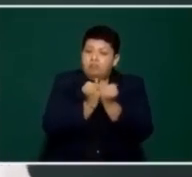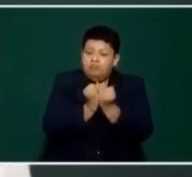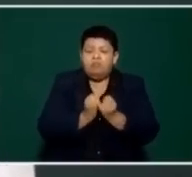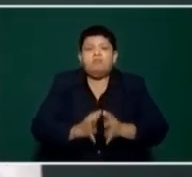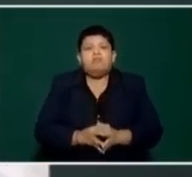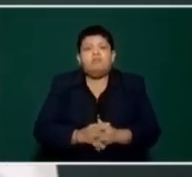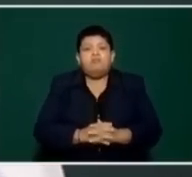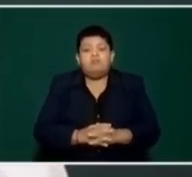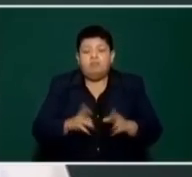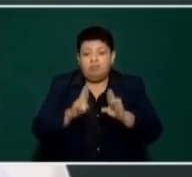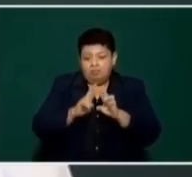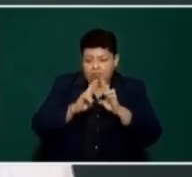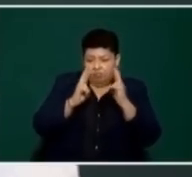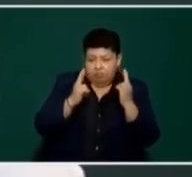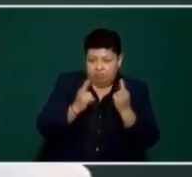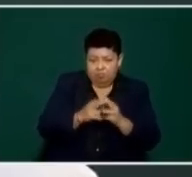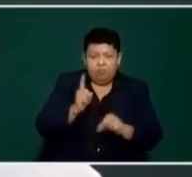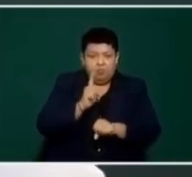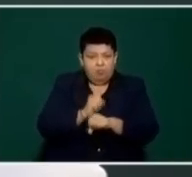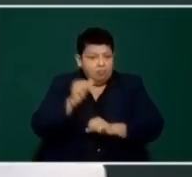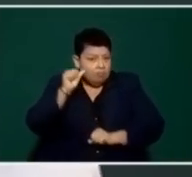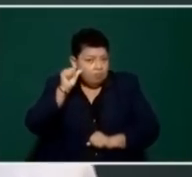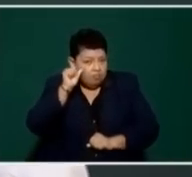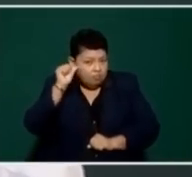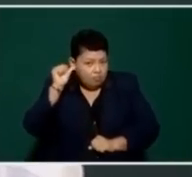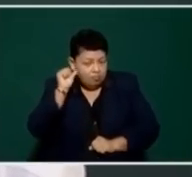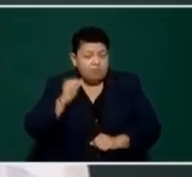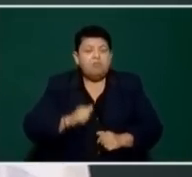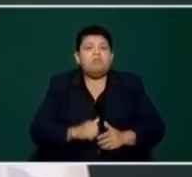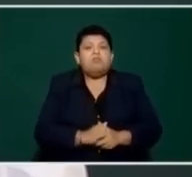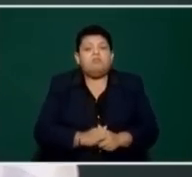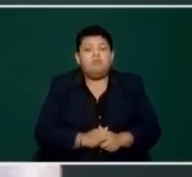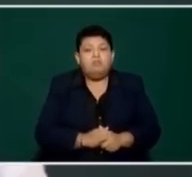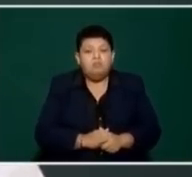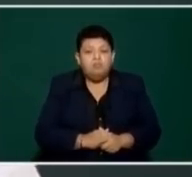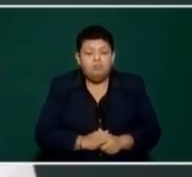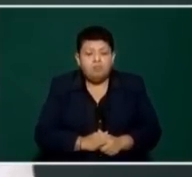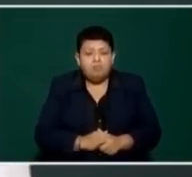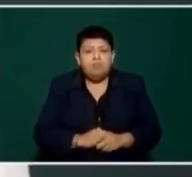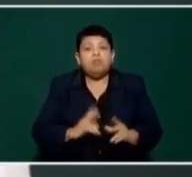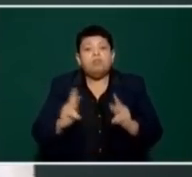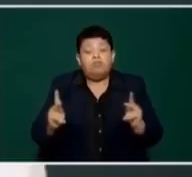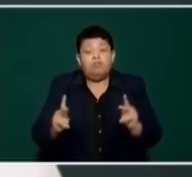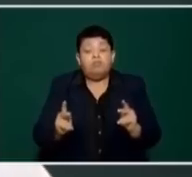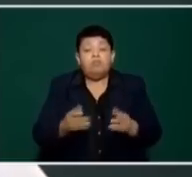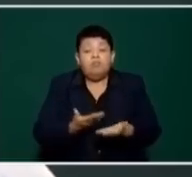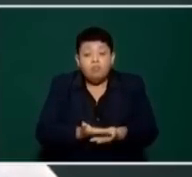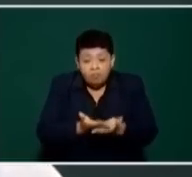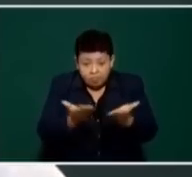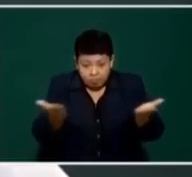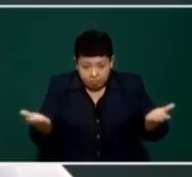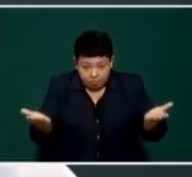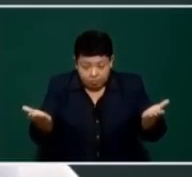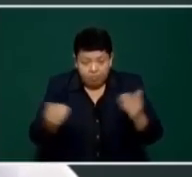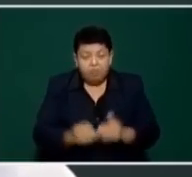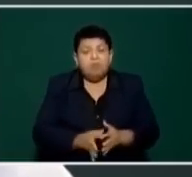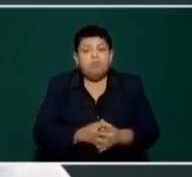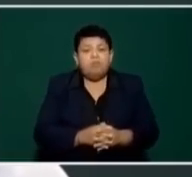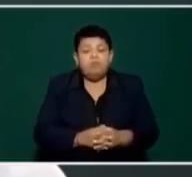las reuniones del día de ayer, durante los eventos del día de ayer, tuve la oportunidad de plantearle al señor presidente algunos de